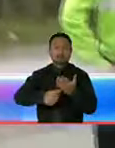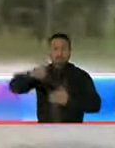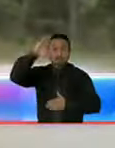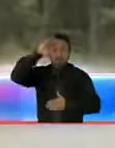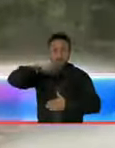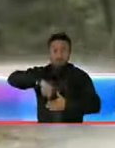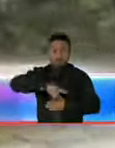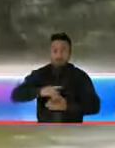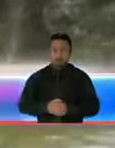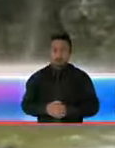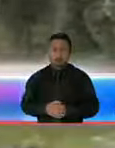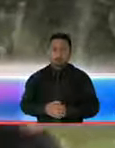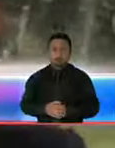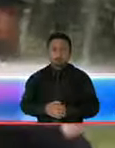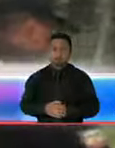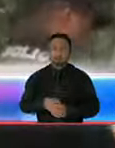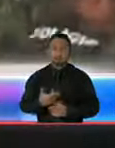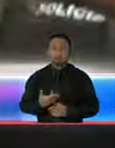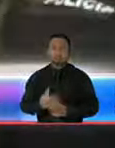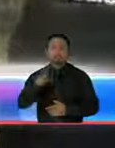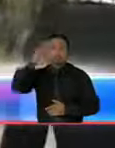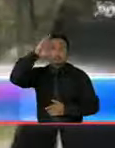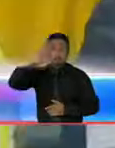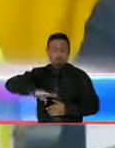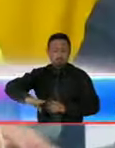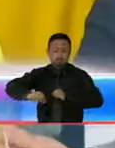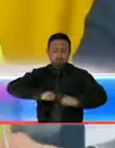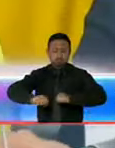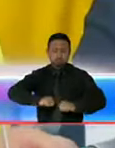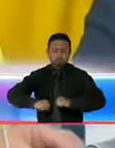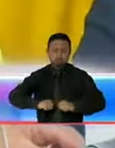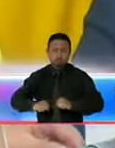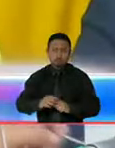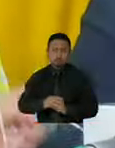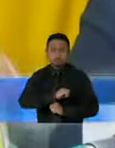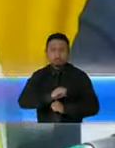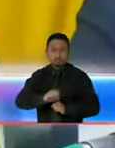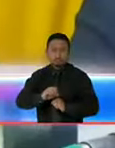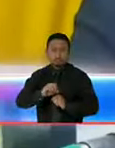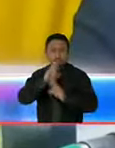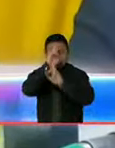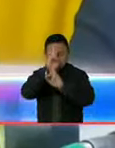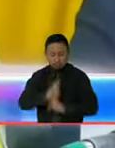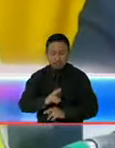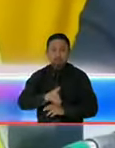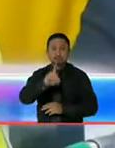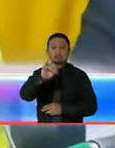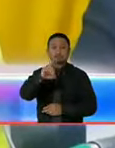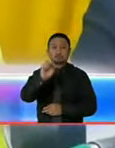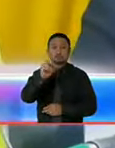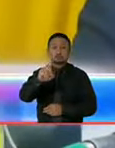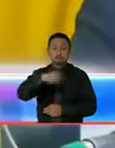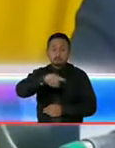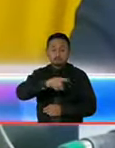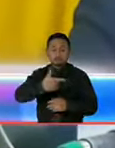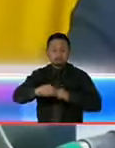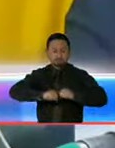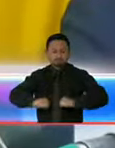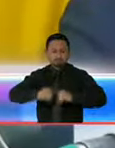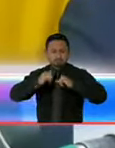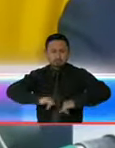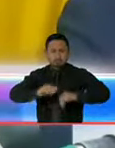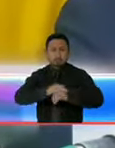que se activaron. El trabajo que hizo la policía es digno de saludarlo. La DINASET no durmió.